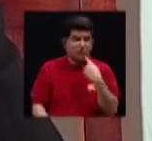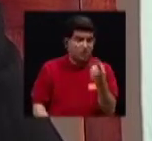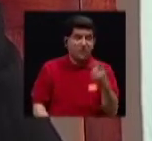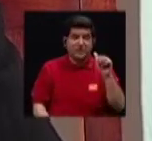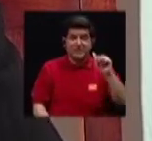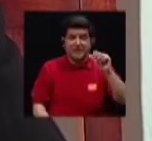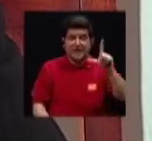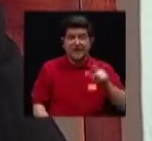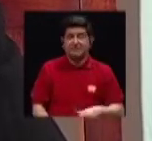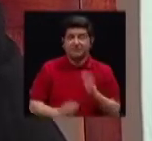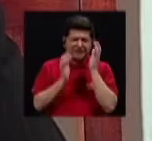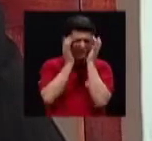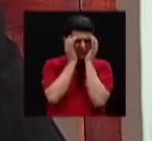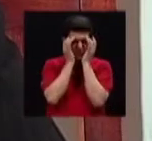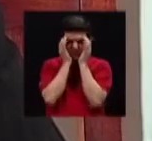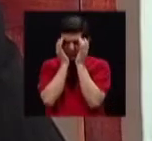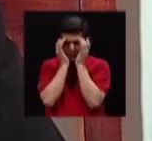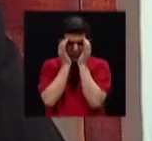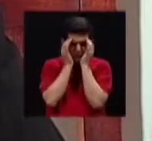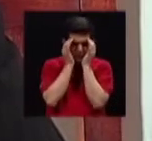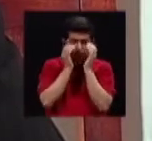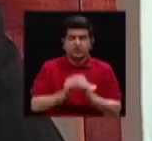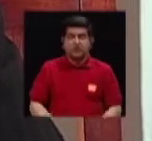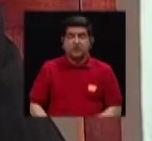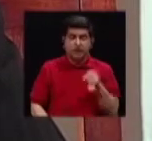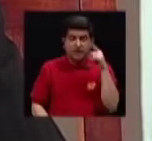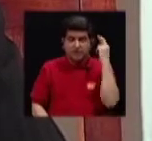muy angustiantes. Y eso les provoca